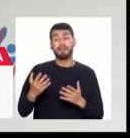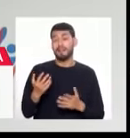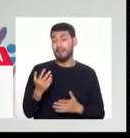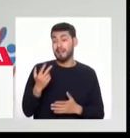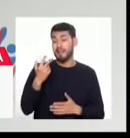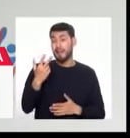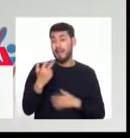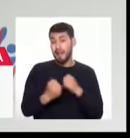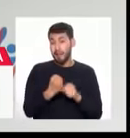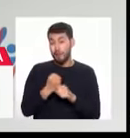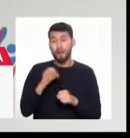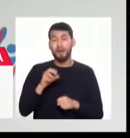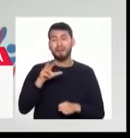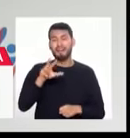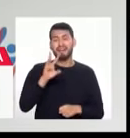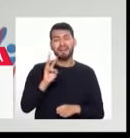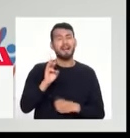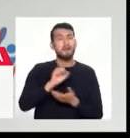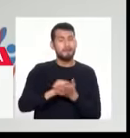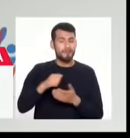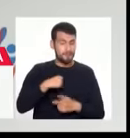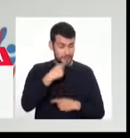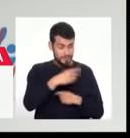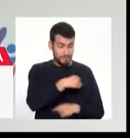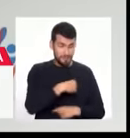parece que nuevamente es una frivolidad.